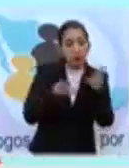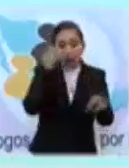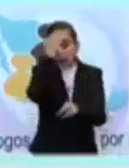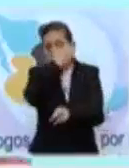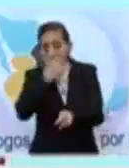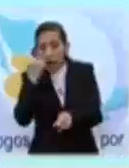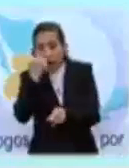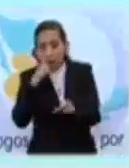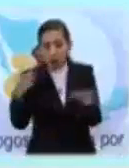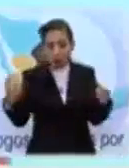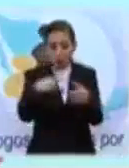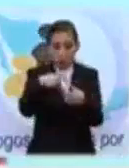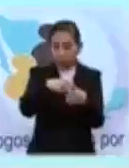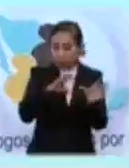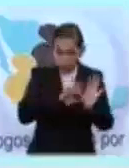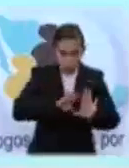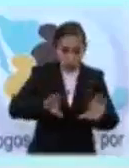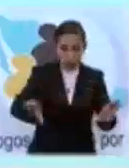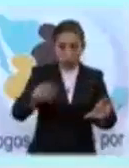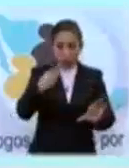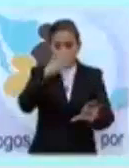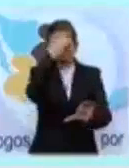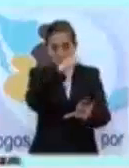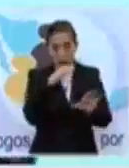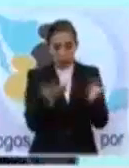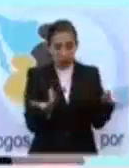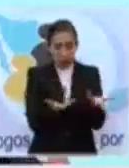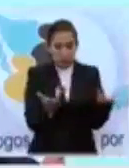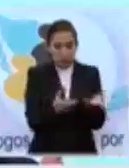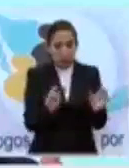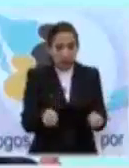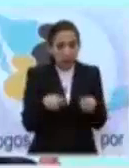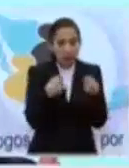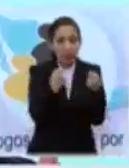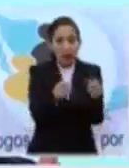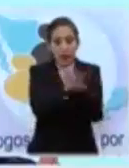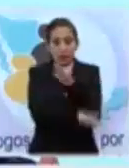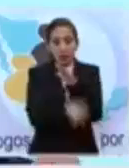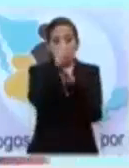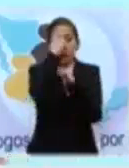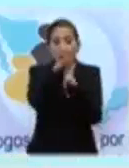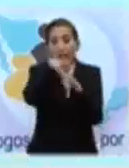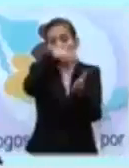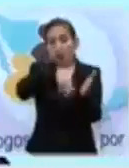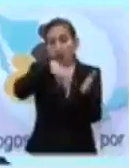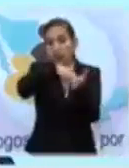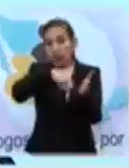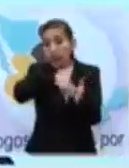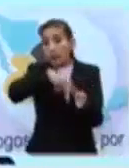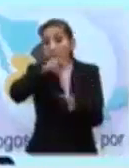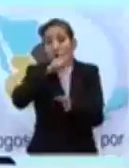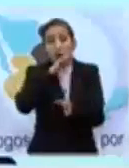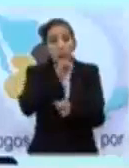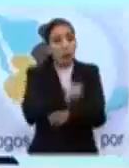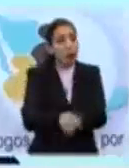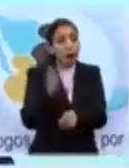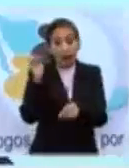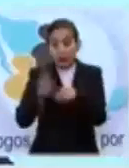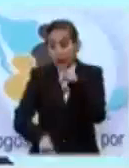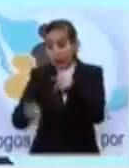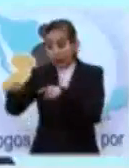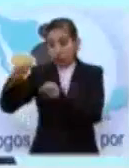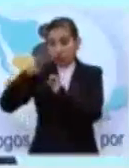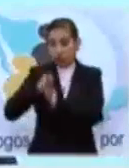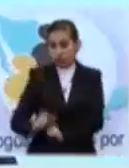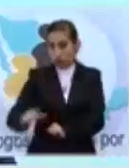evaluación permite que la evaluación cumpla con su función de ofrecer elementos para la mejora, pero no se le puede quitar a los funcionarios